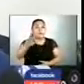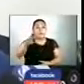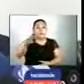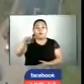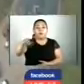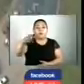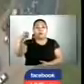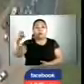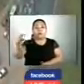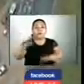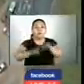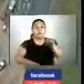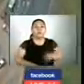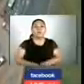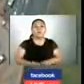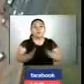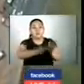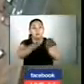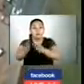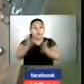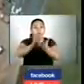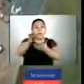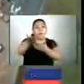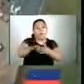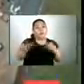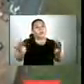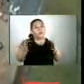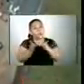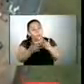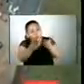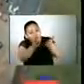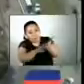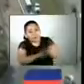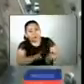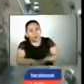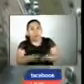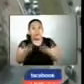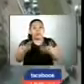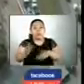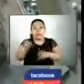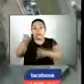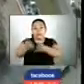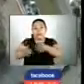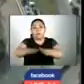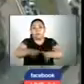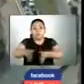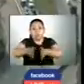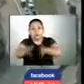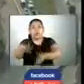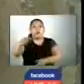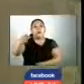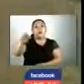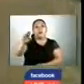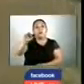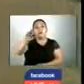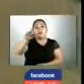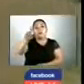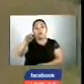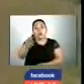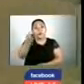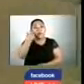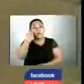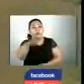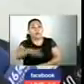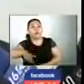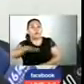millones de dólares. Entre los proyectos que se encuentran en licitación está el último tramo del periférico Gerardo Barrios en la zona oriental